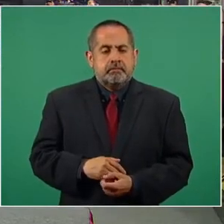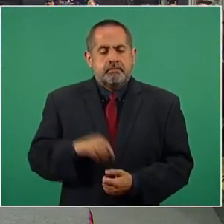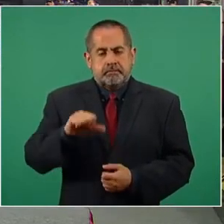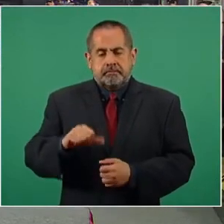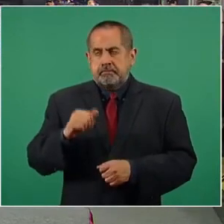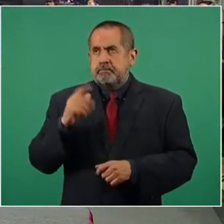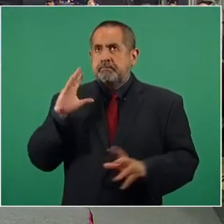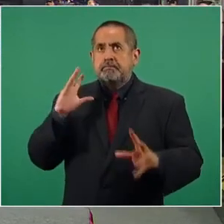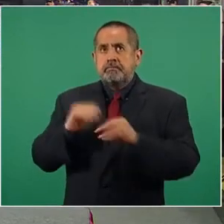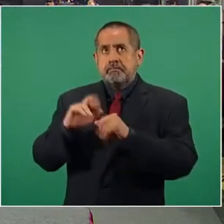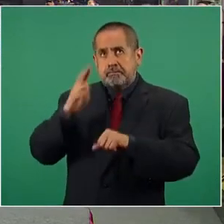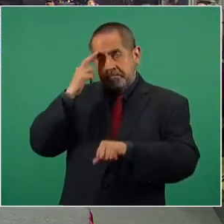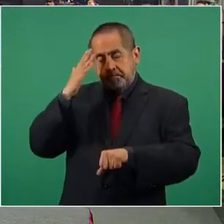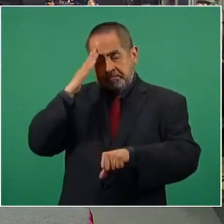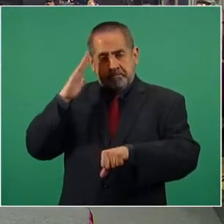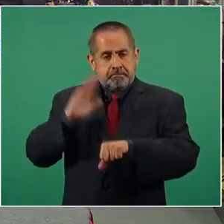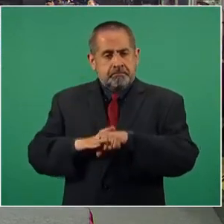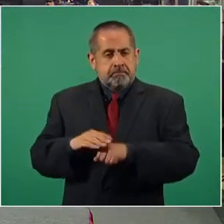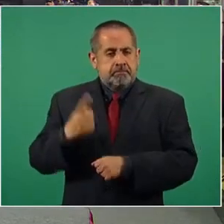conmemoran